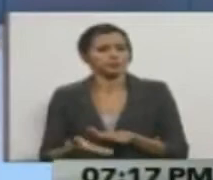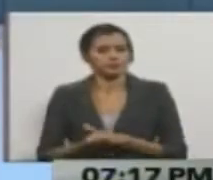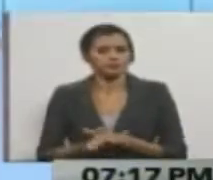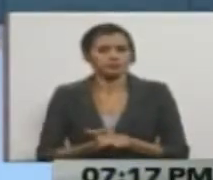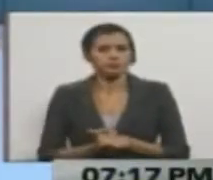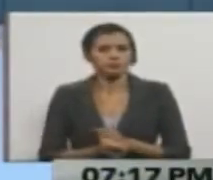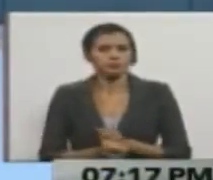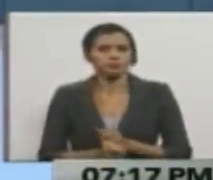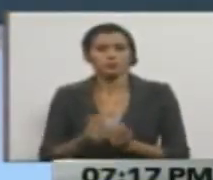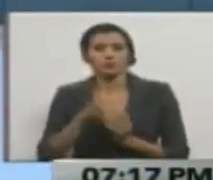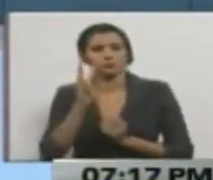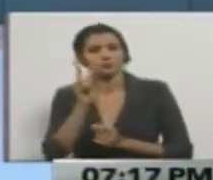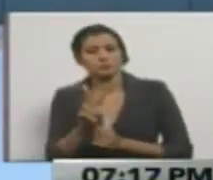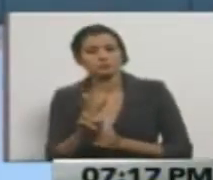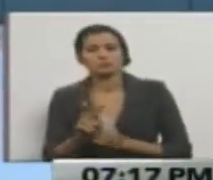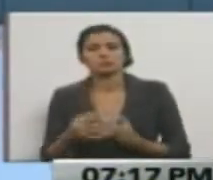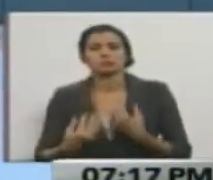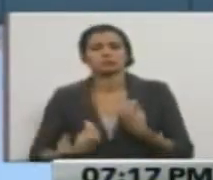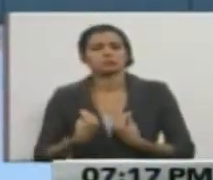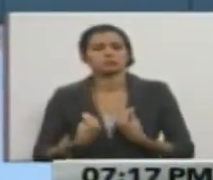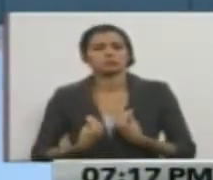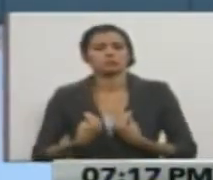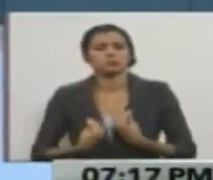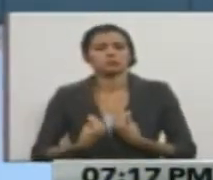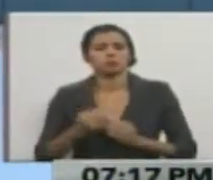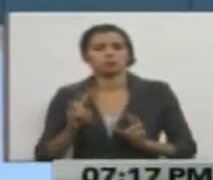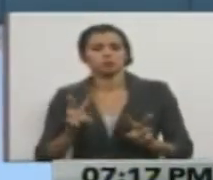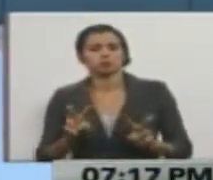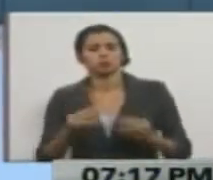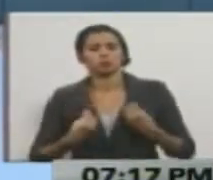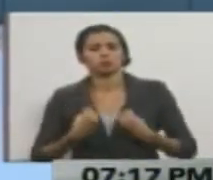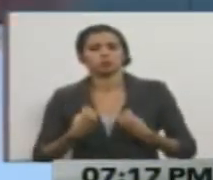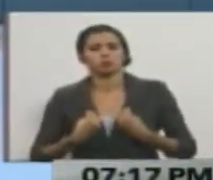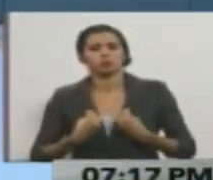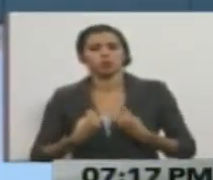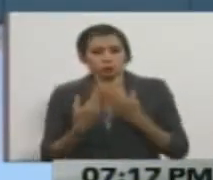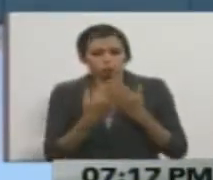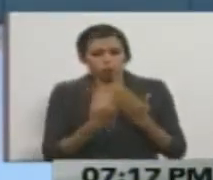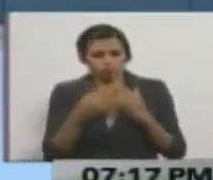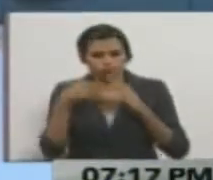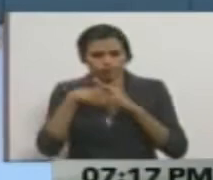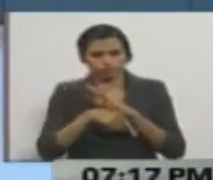Hemos visto con preocupación en el estudio pormenorizado que hacemos